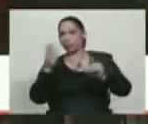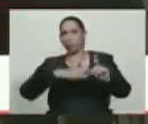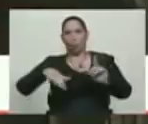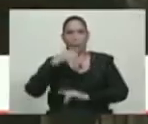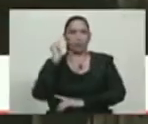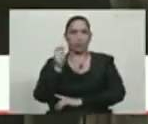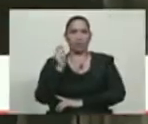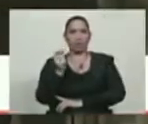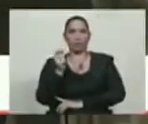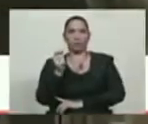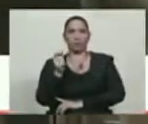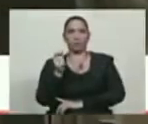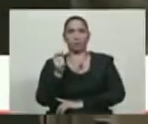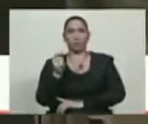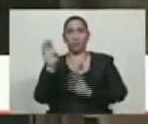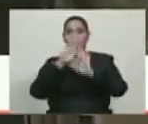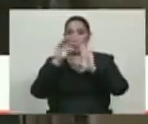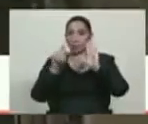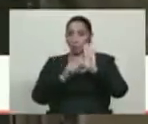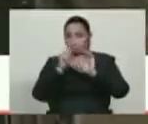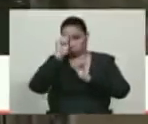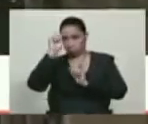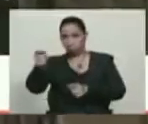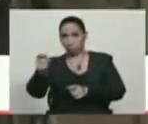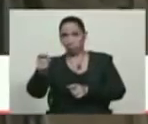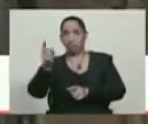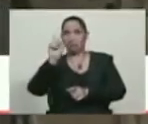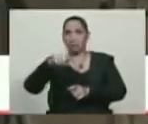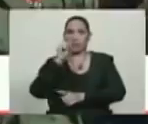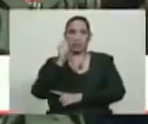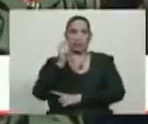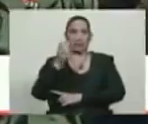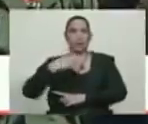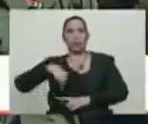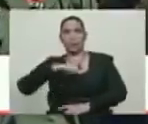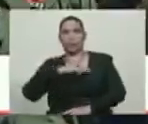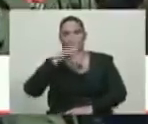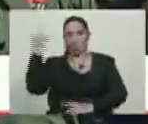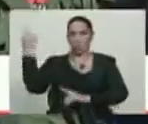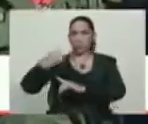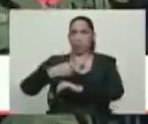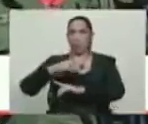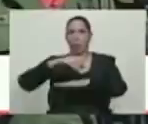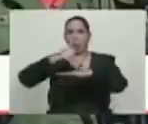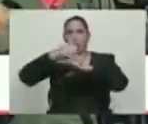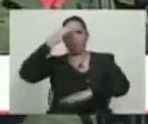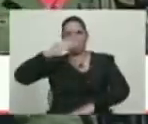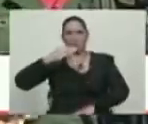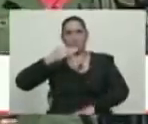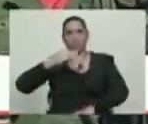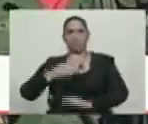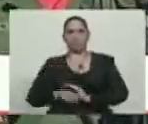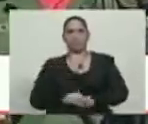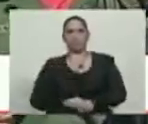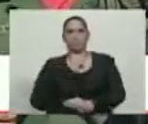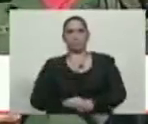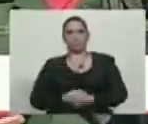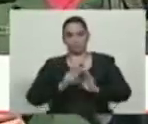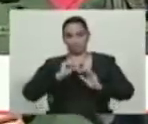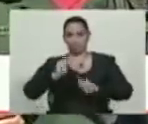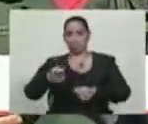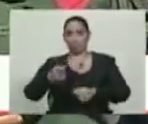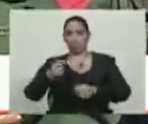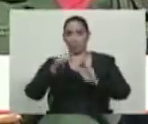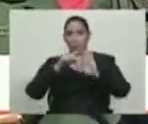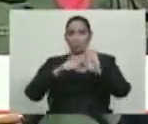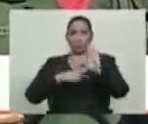tareas que la Constitución les ha asignado y las tareas que nuestro comandante en jefe nos ha asignado también para el cumplimiento de nuestra